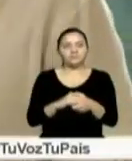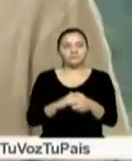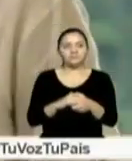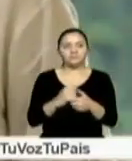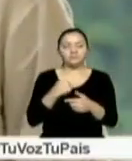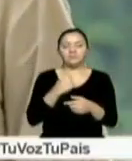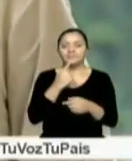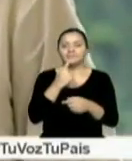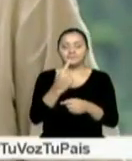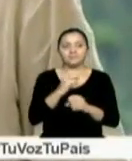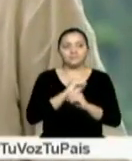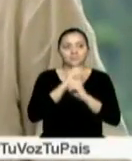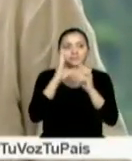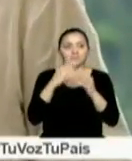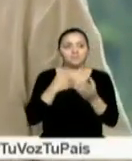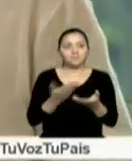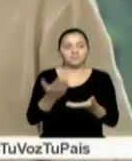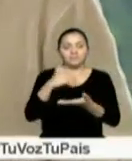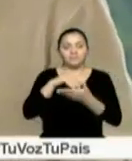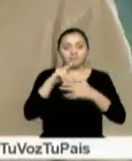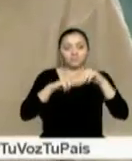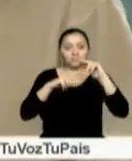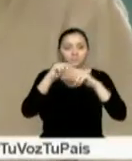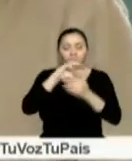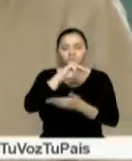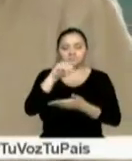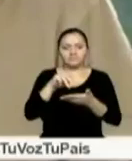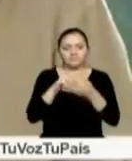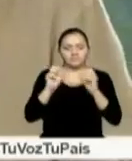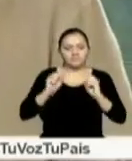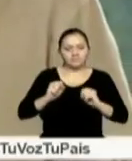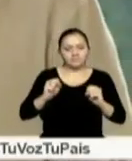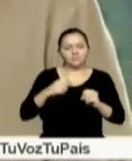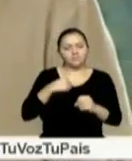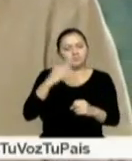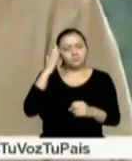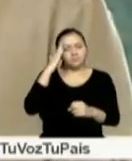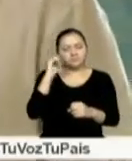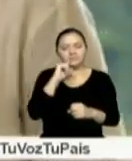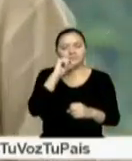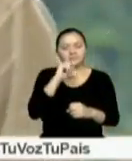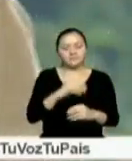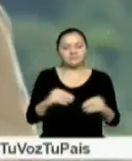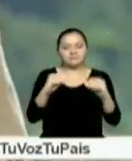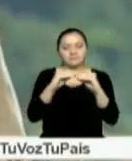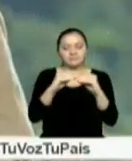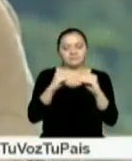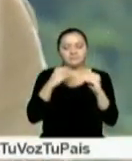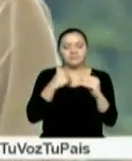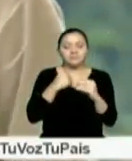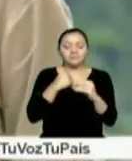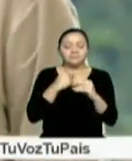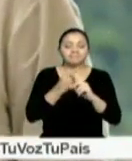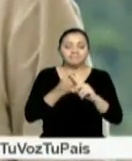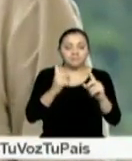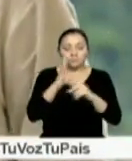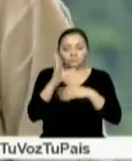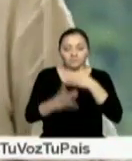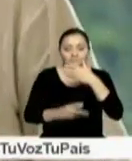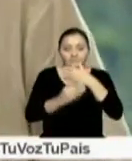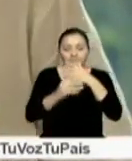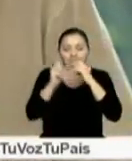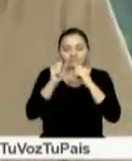dijimos que reconstruir manabí todavía falta pero dijimos algo más también